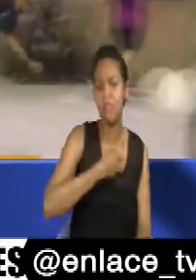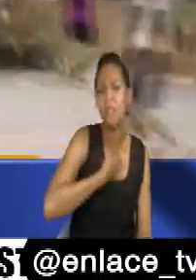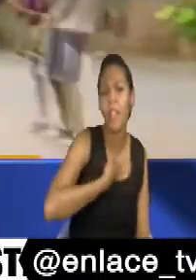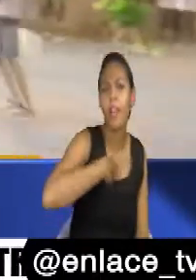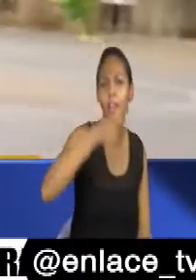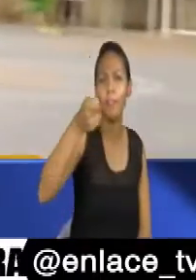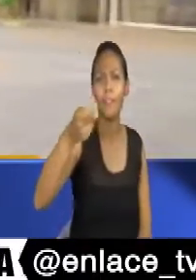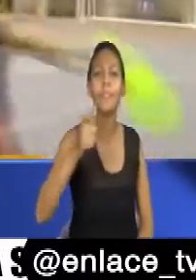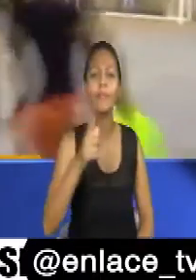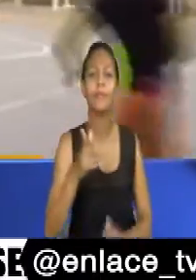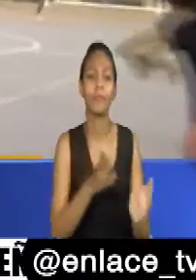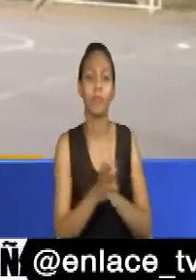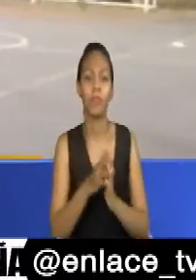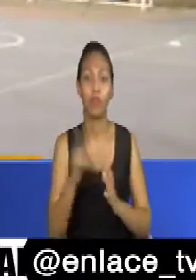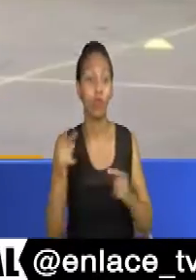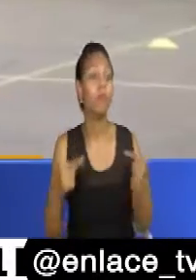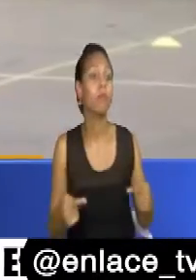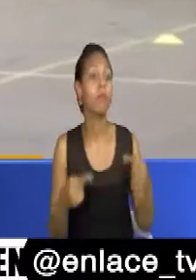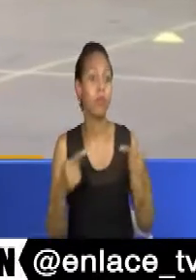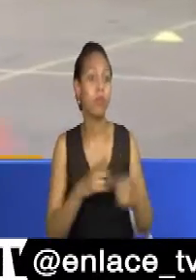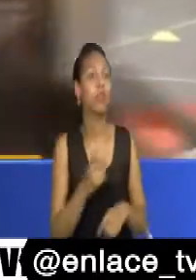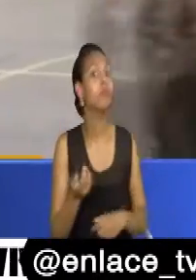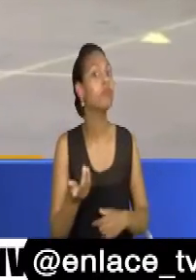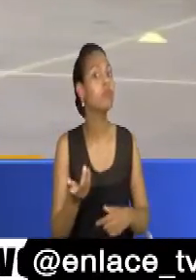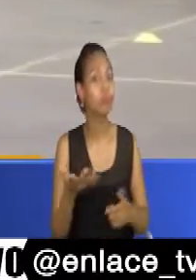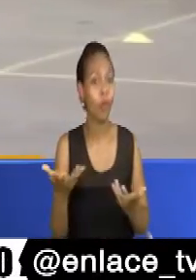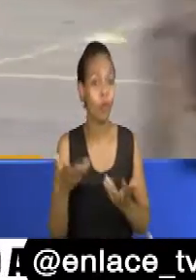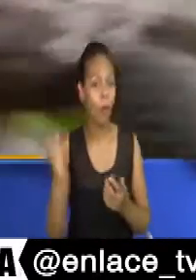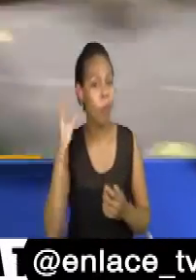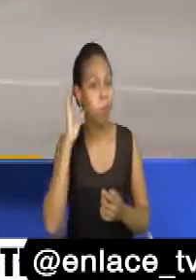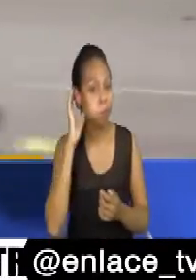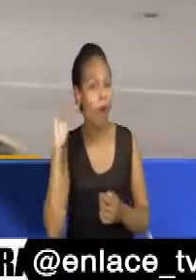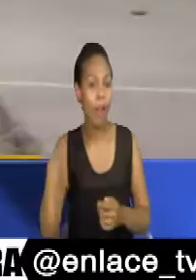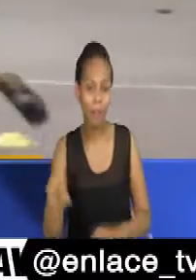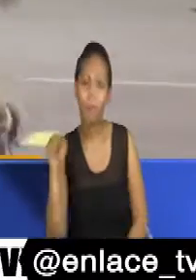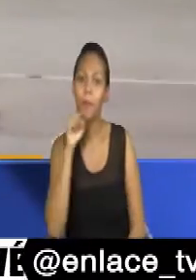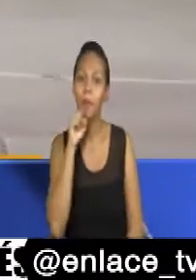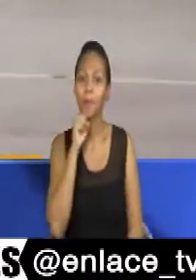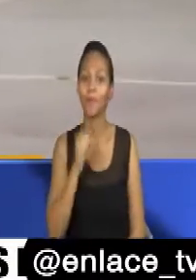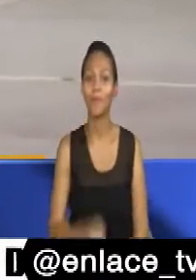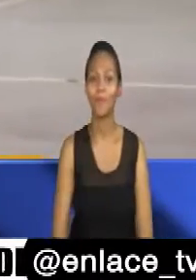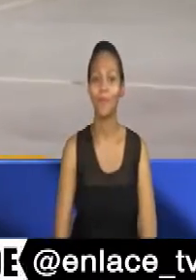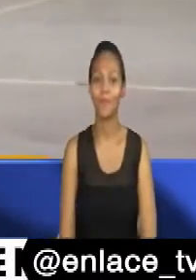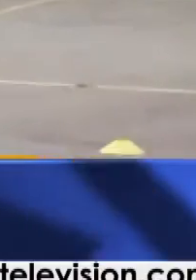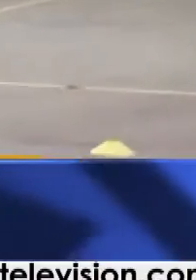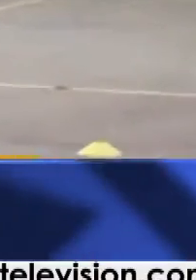un campeonato que se realiza en uno de los escenarios deportivos de Barranca Bermeja.